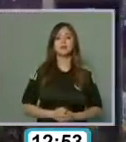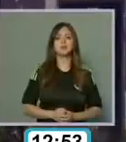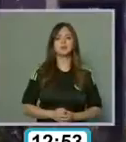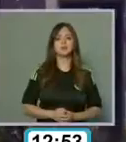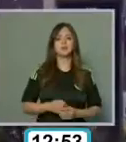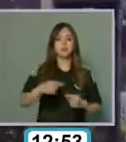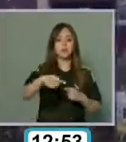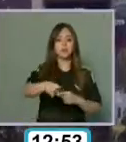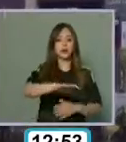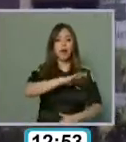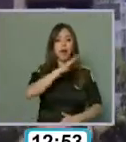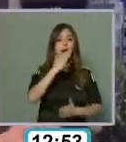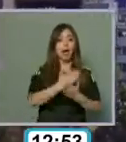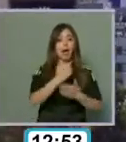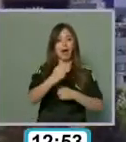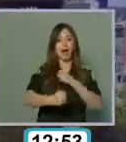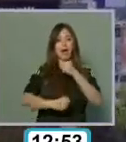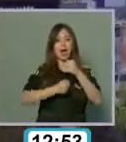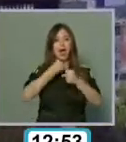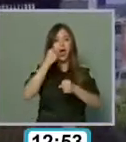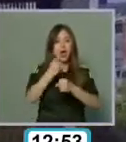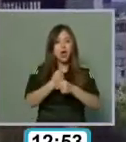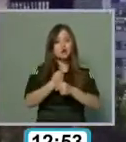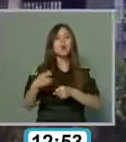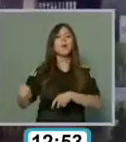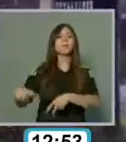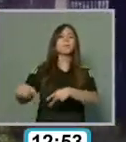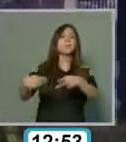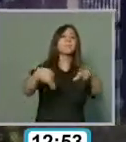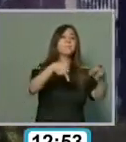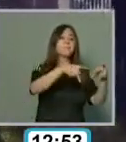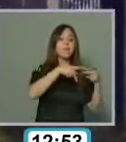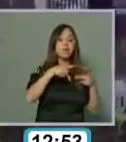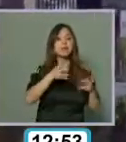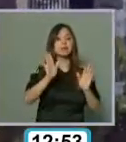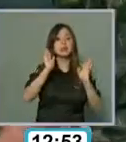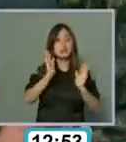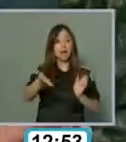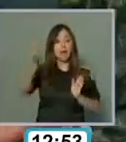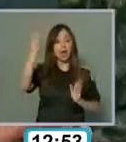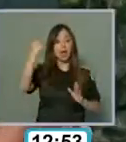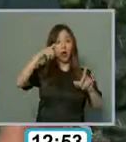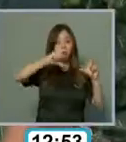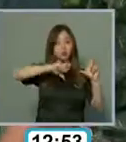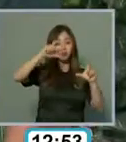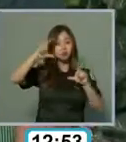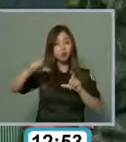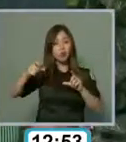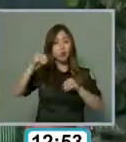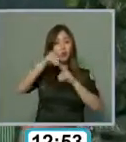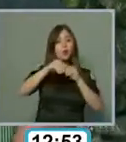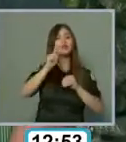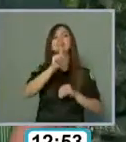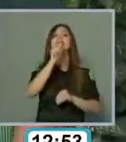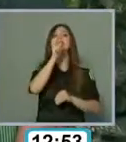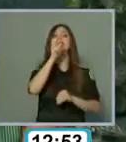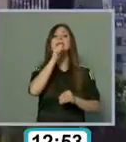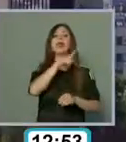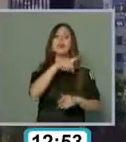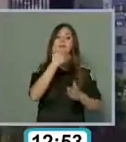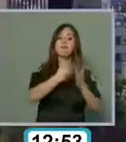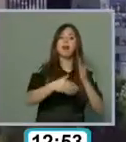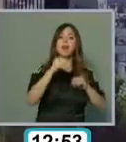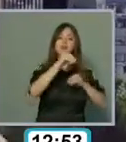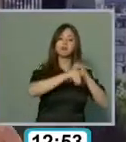año. Ajá. Va a salir a todo lo que da. Ya le tomaron fotos, ya está el arte del Vamos disco, todo. trabajando en Ahí eso, van. vamos trabajando en eso,